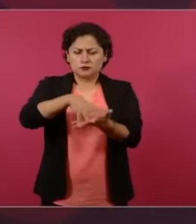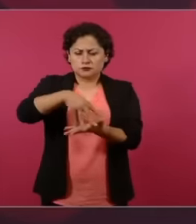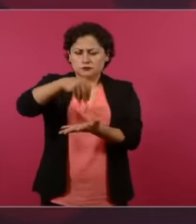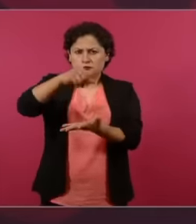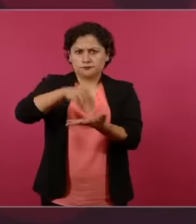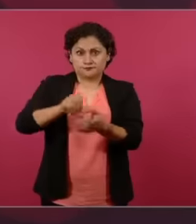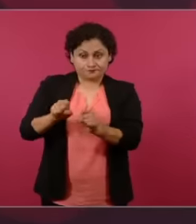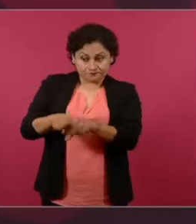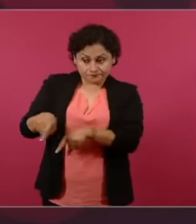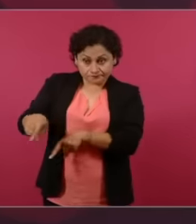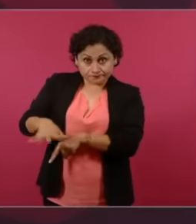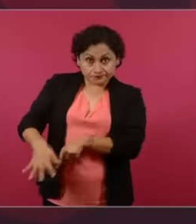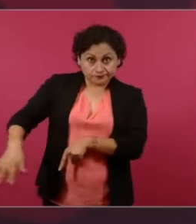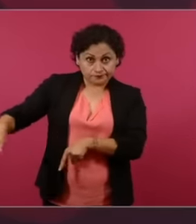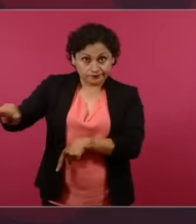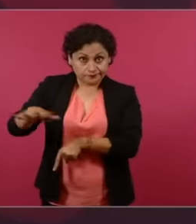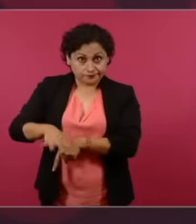zona.